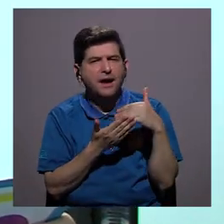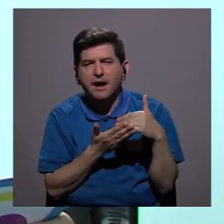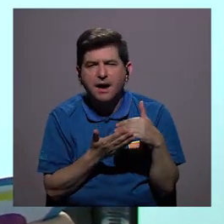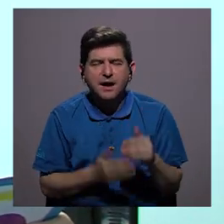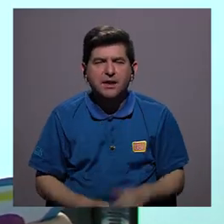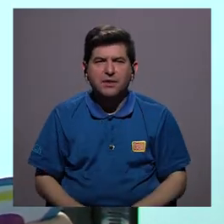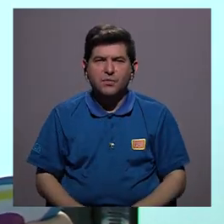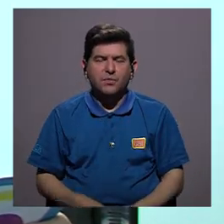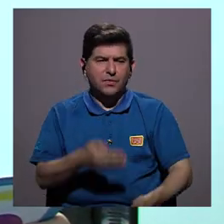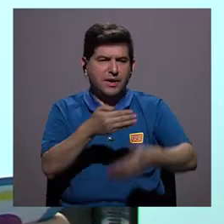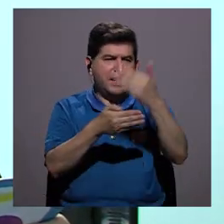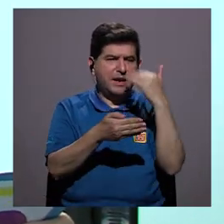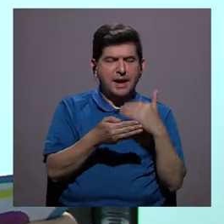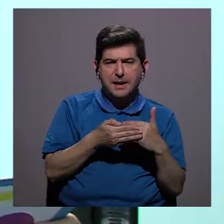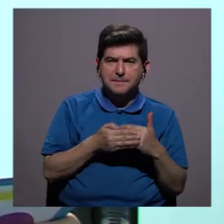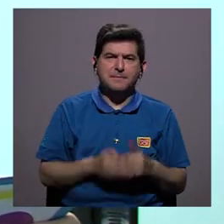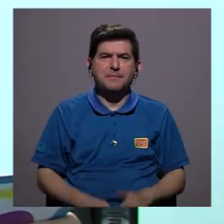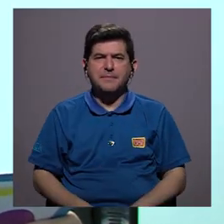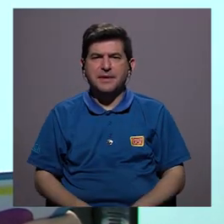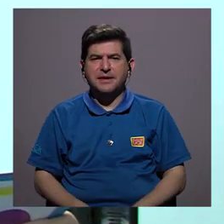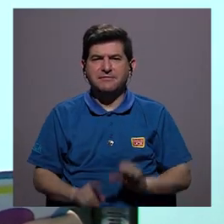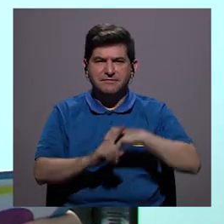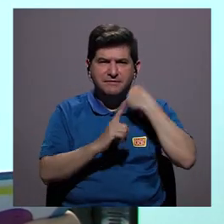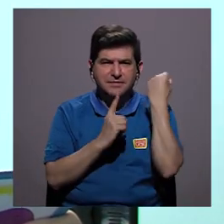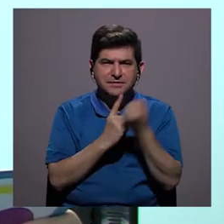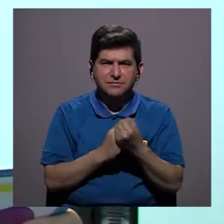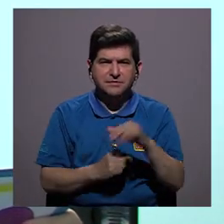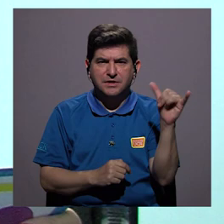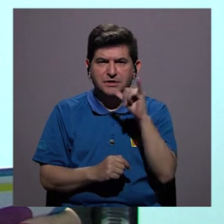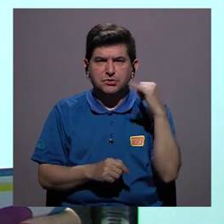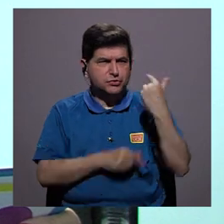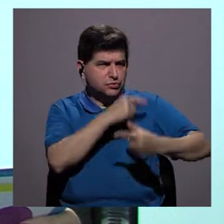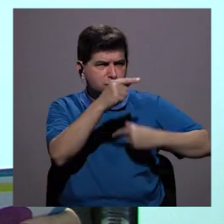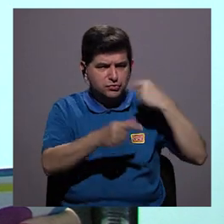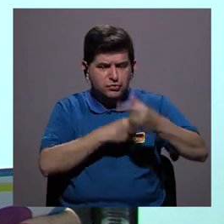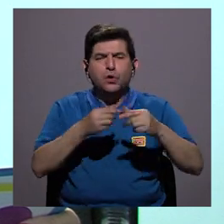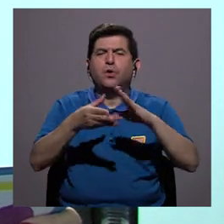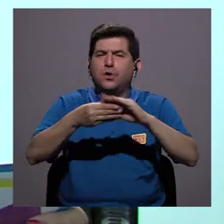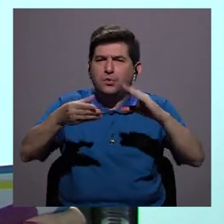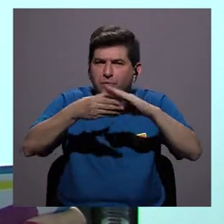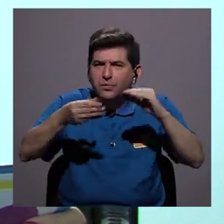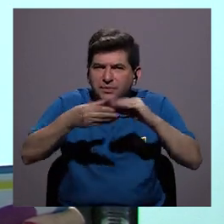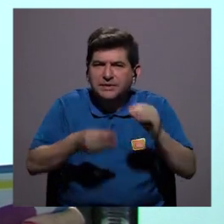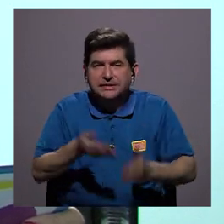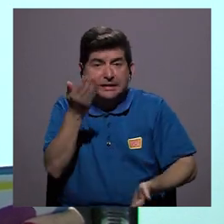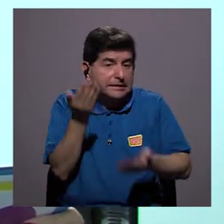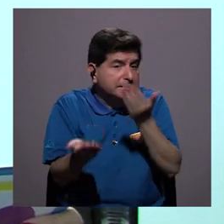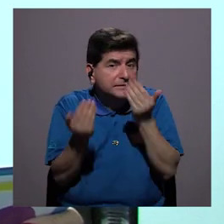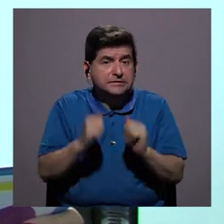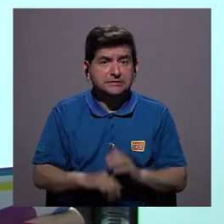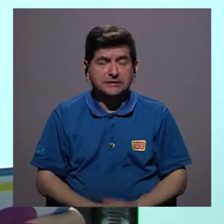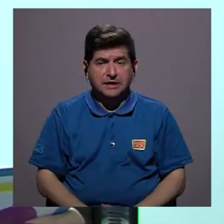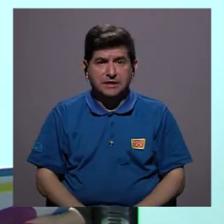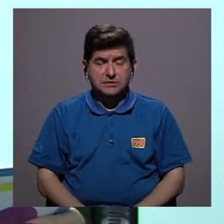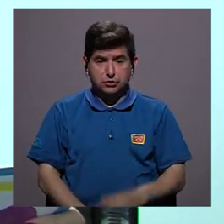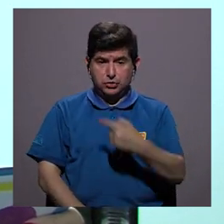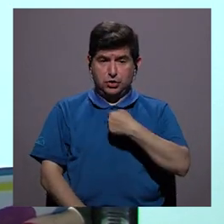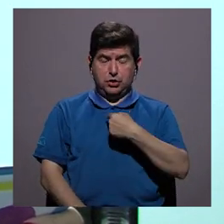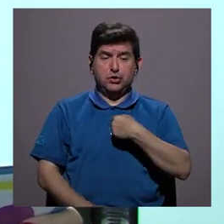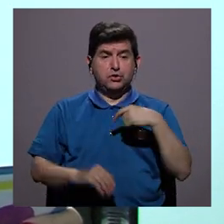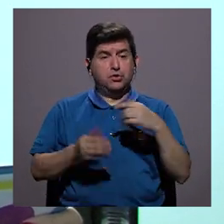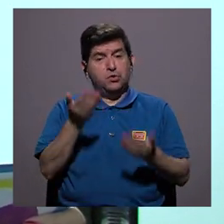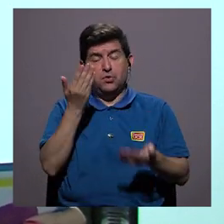alguna predisposición, además de la genética que ya la comentamos, hay alguna predisposición para